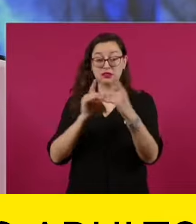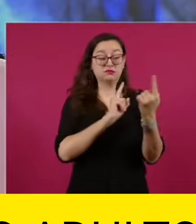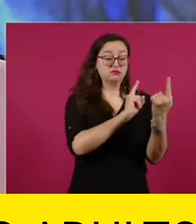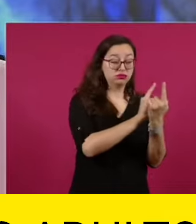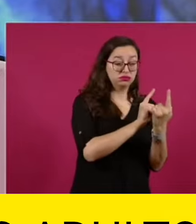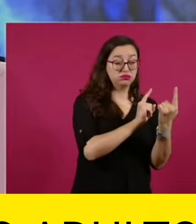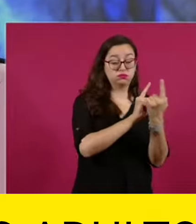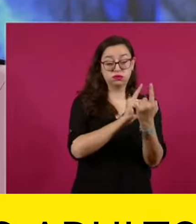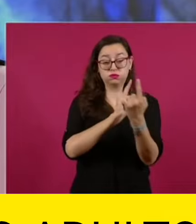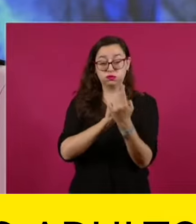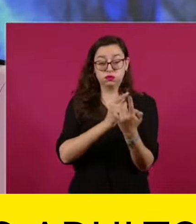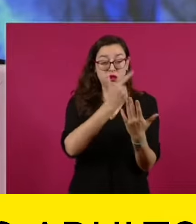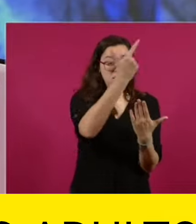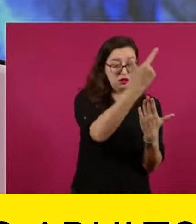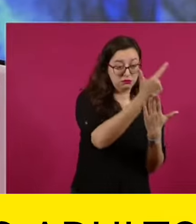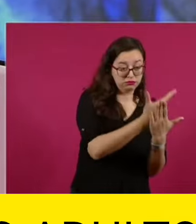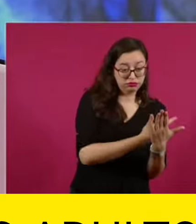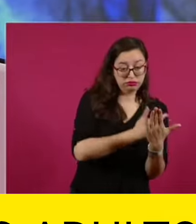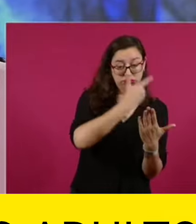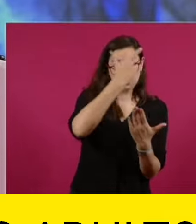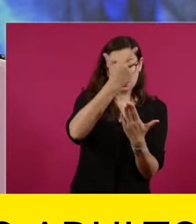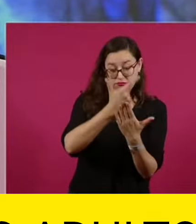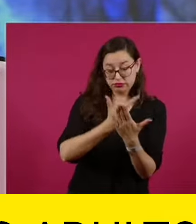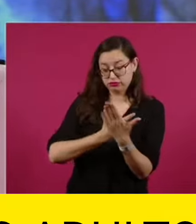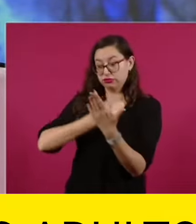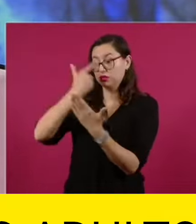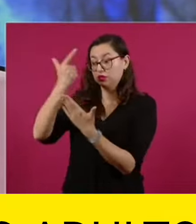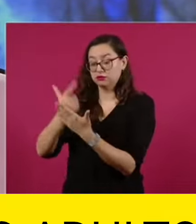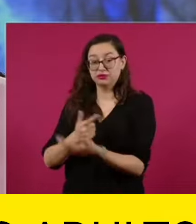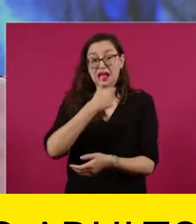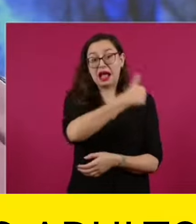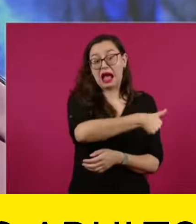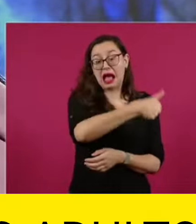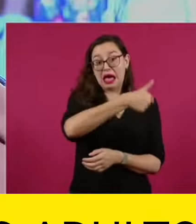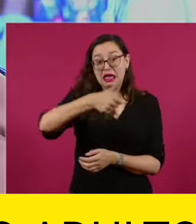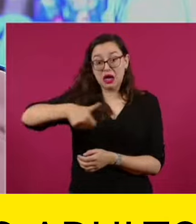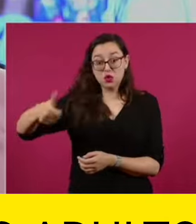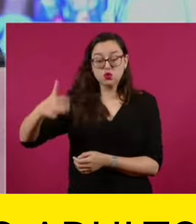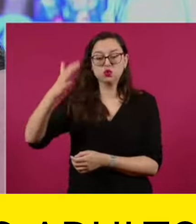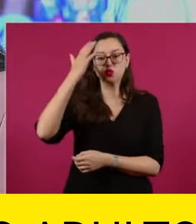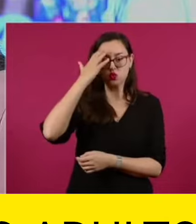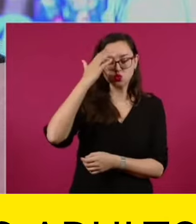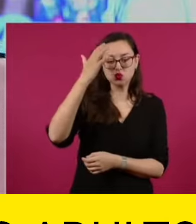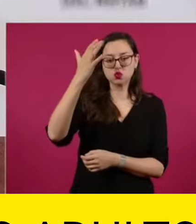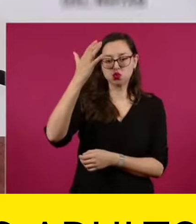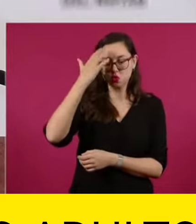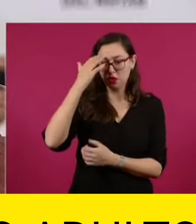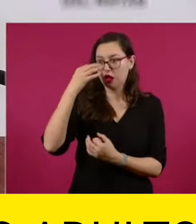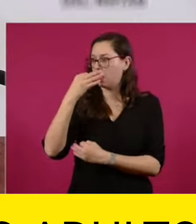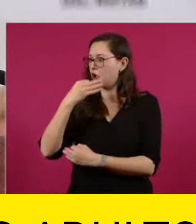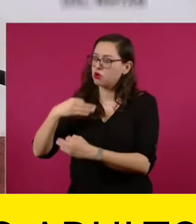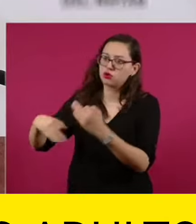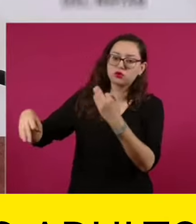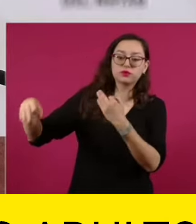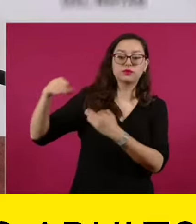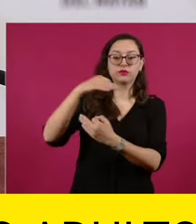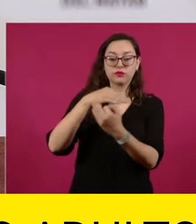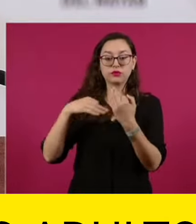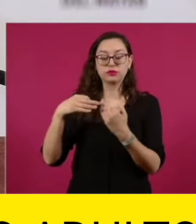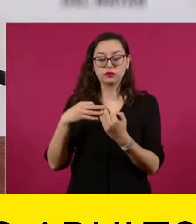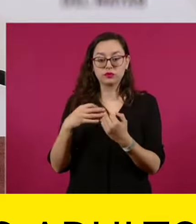porque conocemos la realidad de todas y cada una de las familias. Adelante. Se apoyó, se levantó este